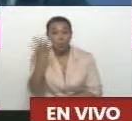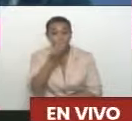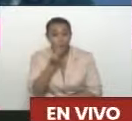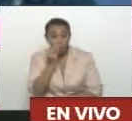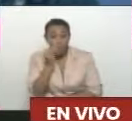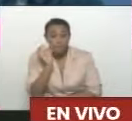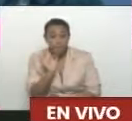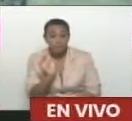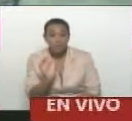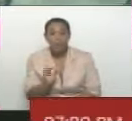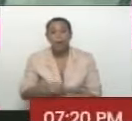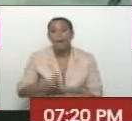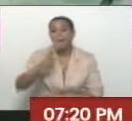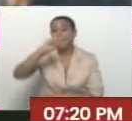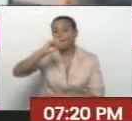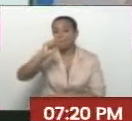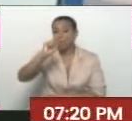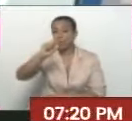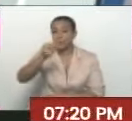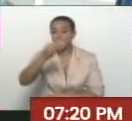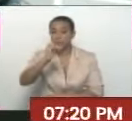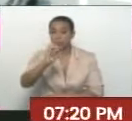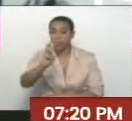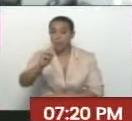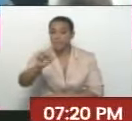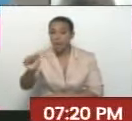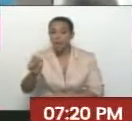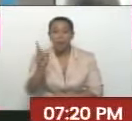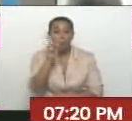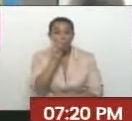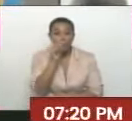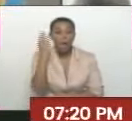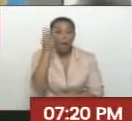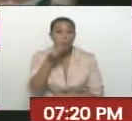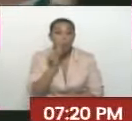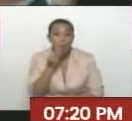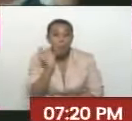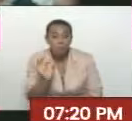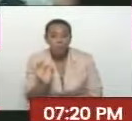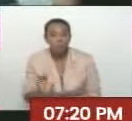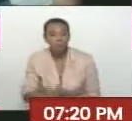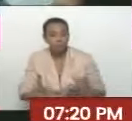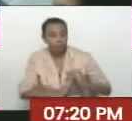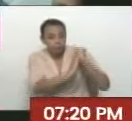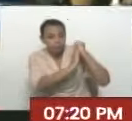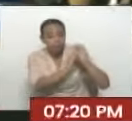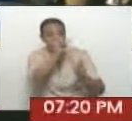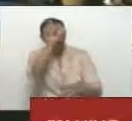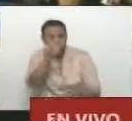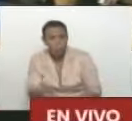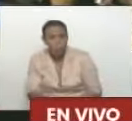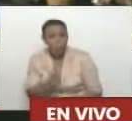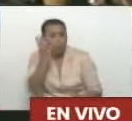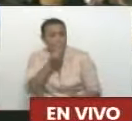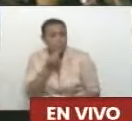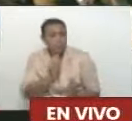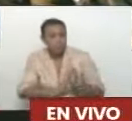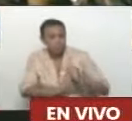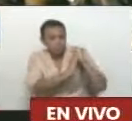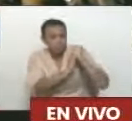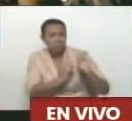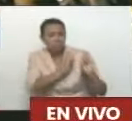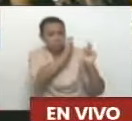compañero, Montezuma, aquí está Montezuma, la juventud al frente, la juventud,